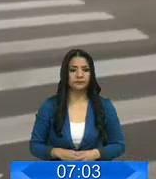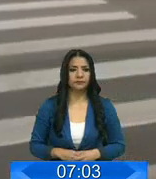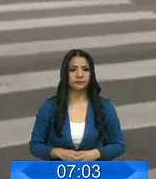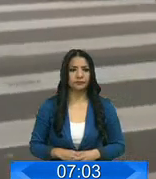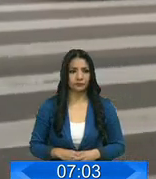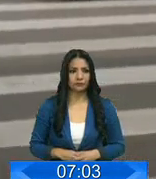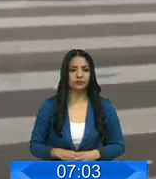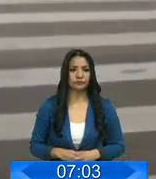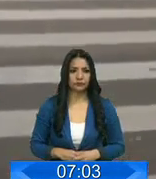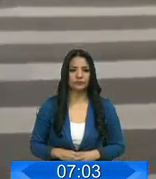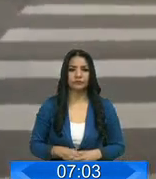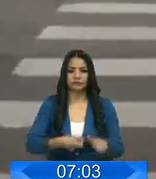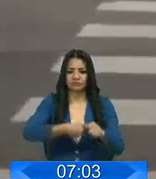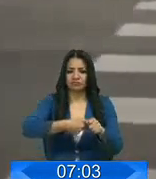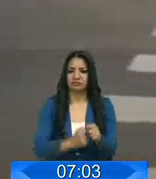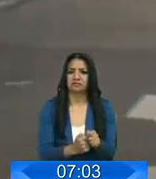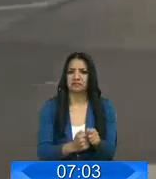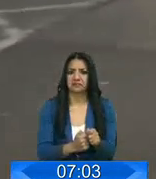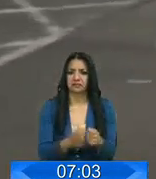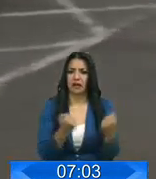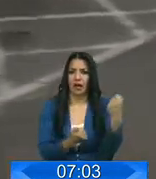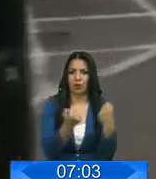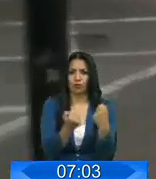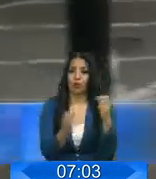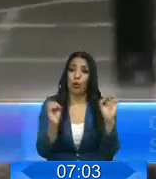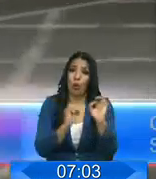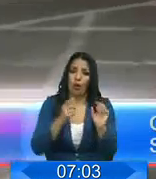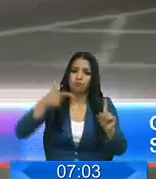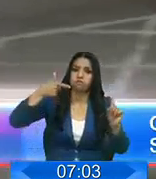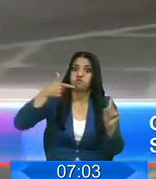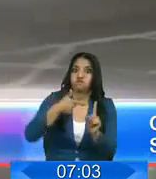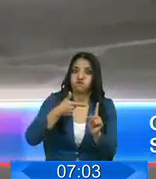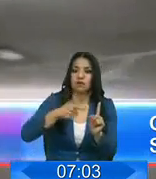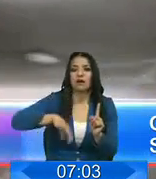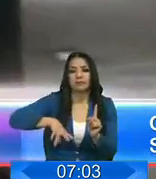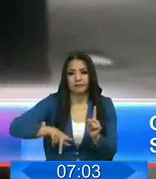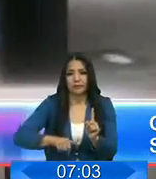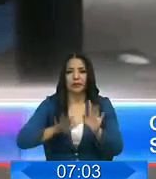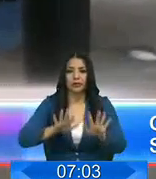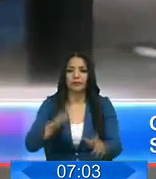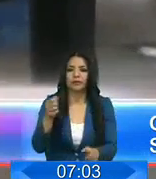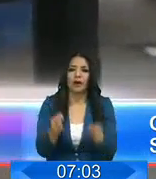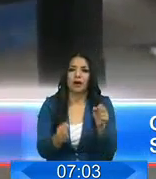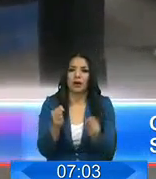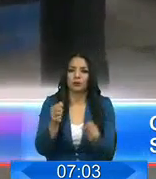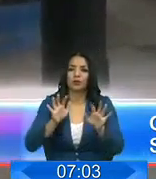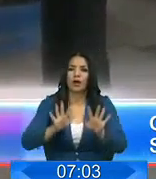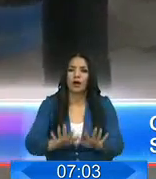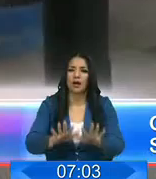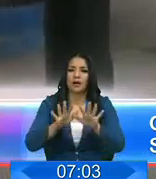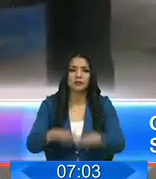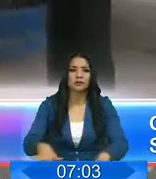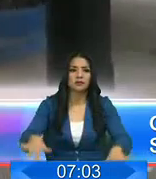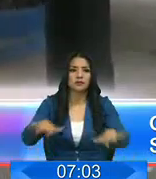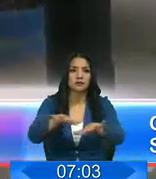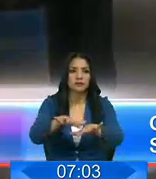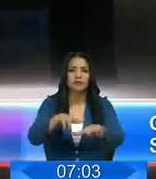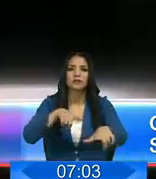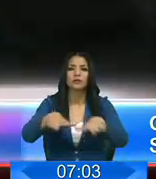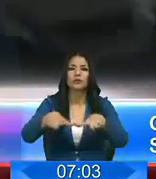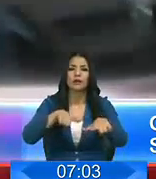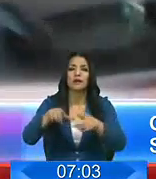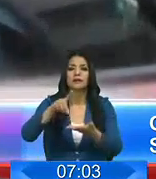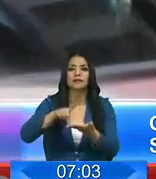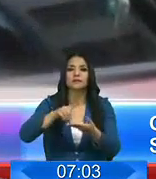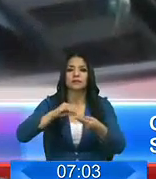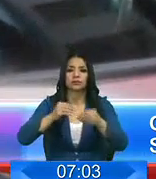El estruche y el asalto son las principales modalidades bajo las cuales se producen los robos de autos dentro de la zona 8.